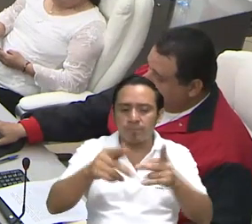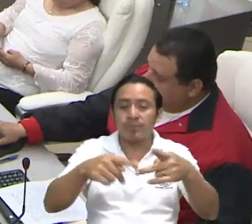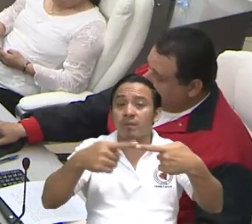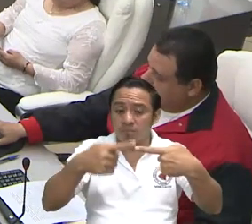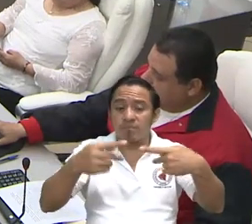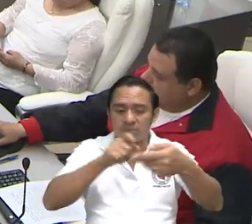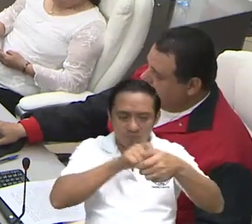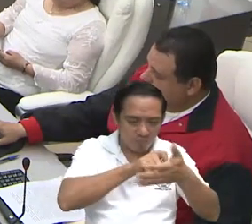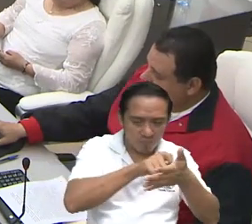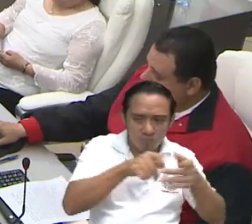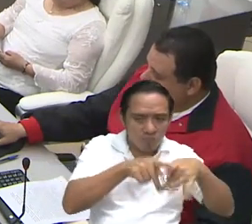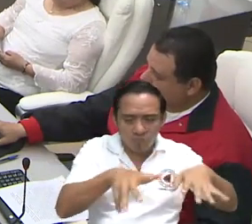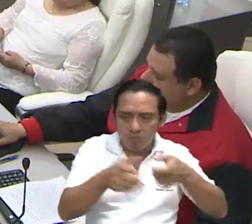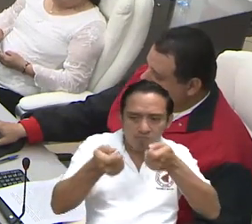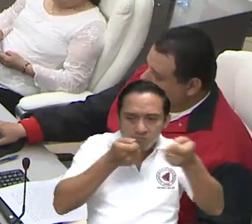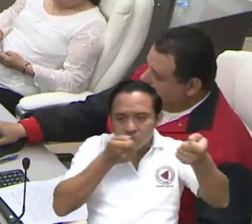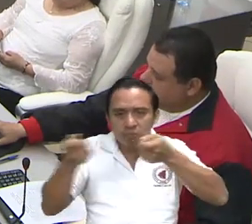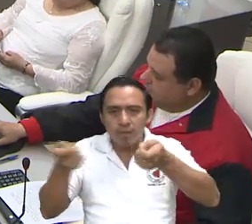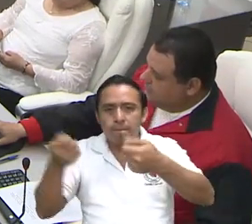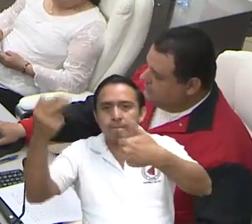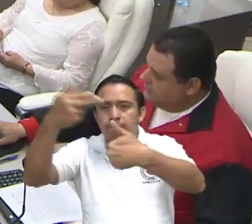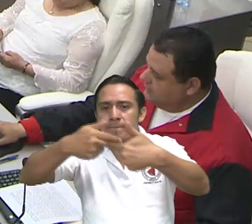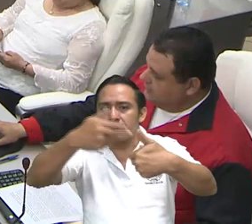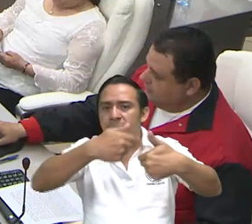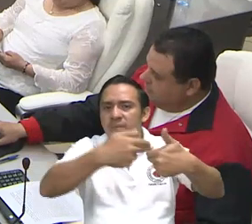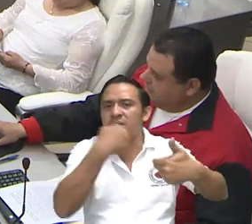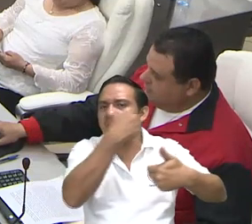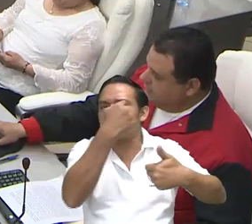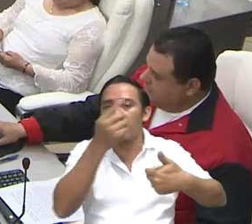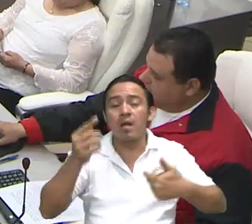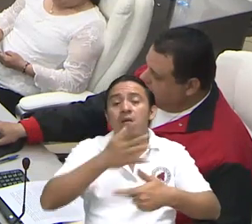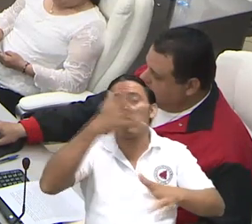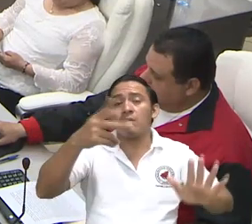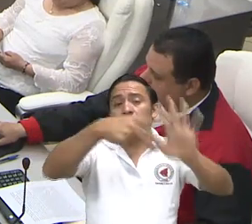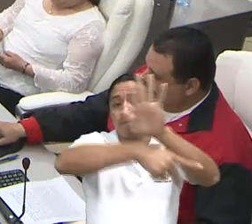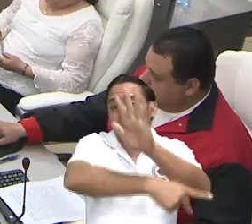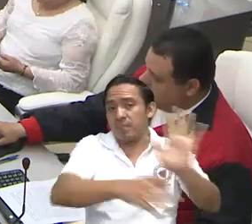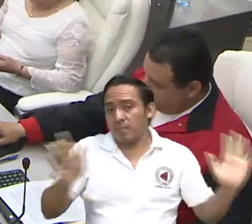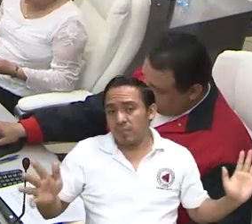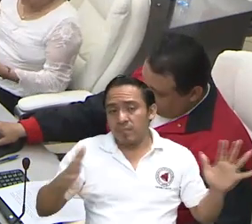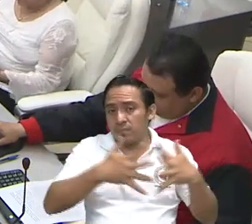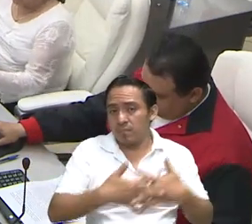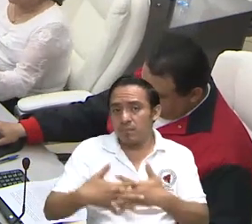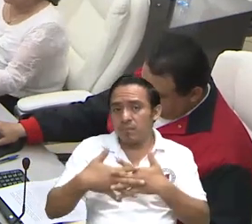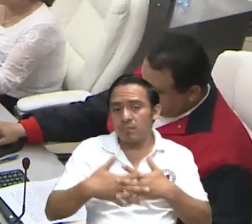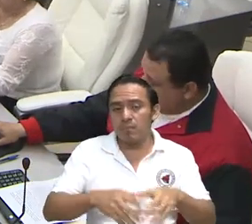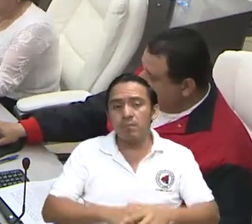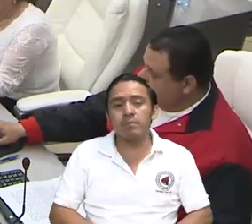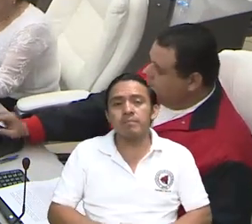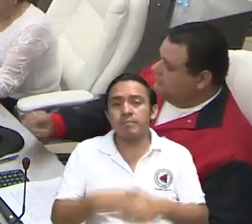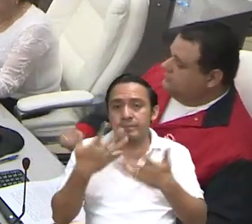planificadas, dirigidas y financiadas por intereses imperialistas,